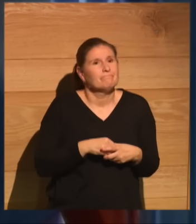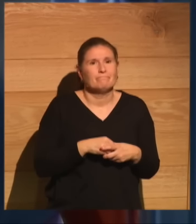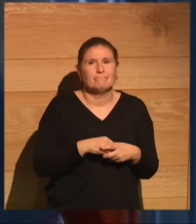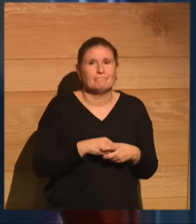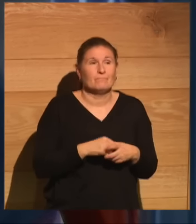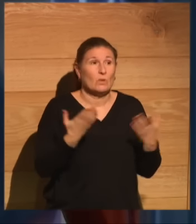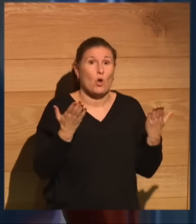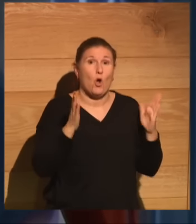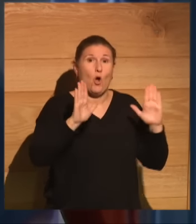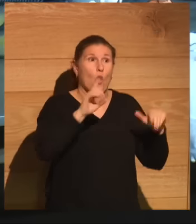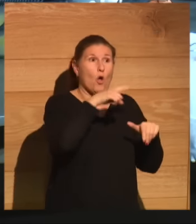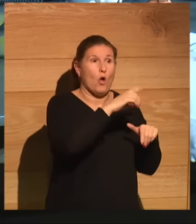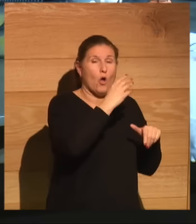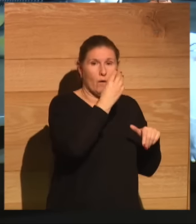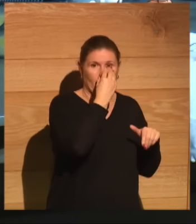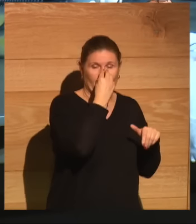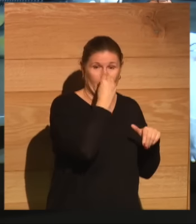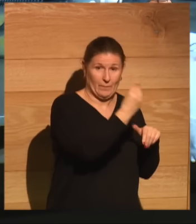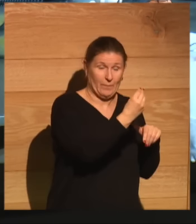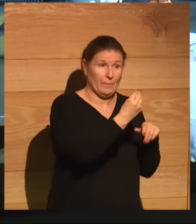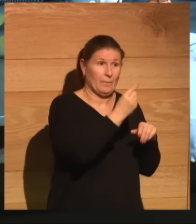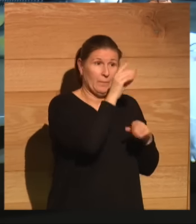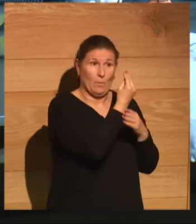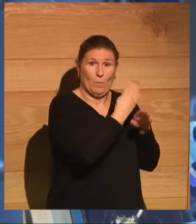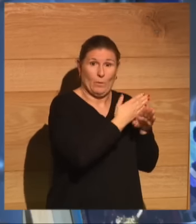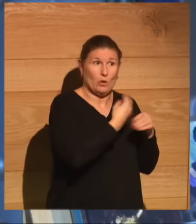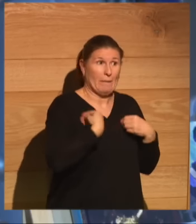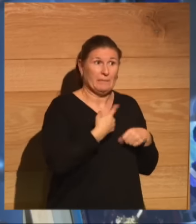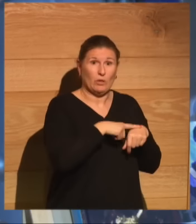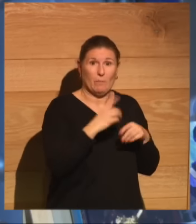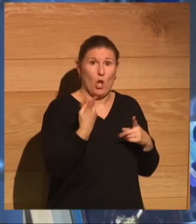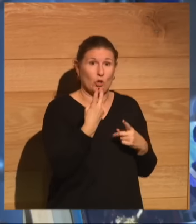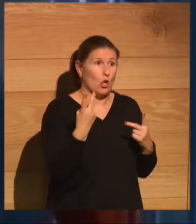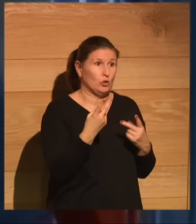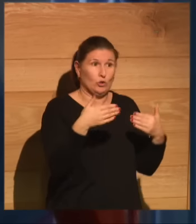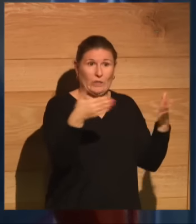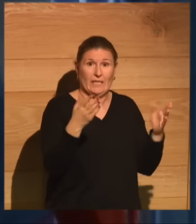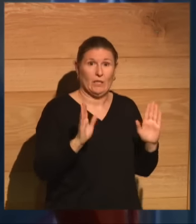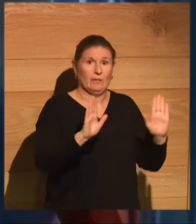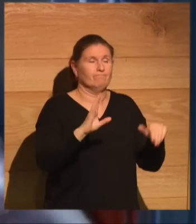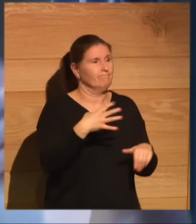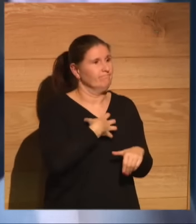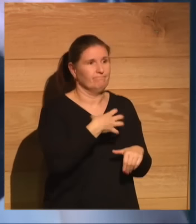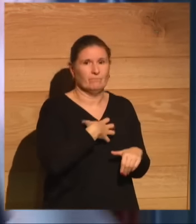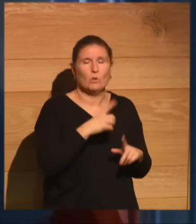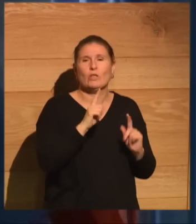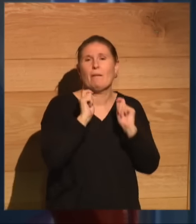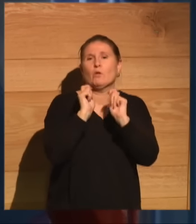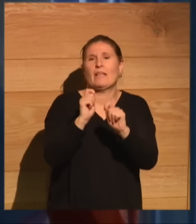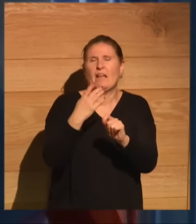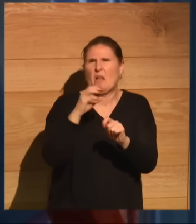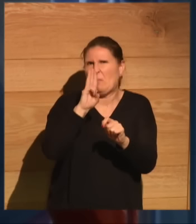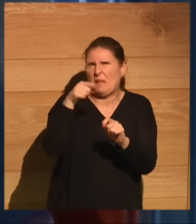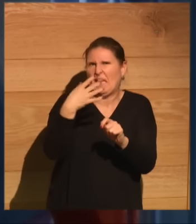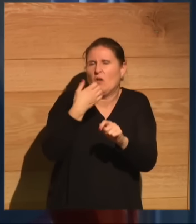Pinocho. Es que no se puede poner. ¿Y por qué no se puede poner? No, es que no te vamos a dar la PG o como se llamara en aquella